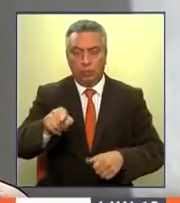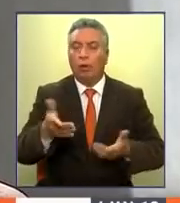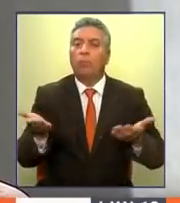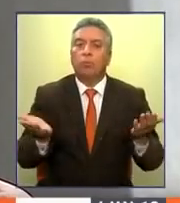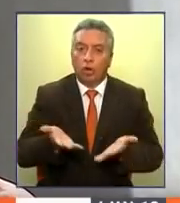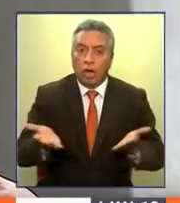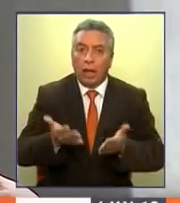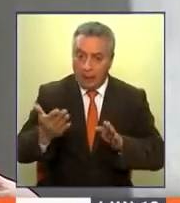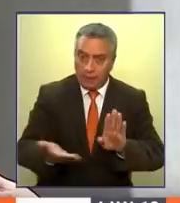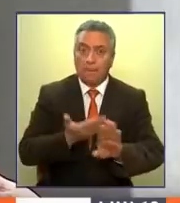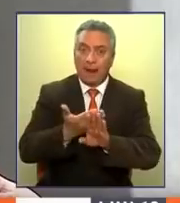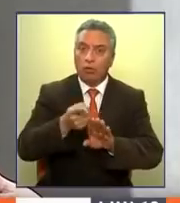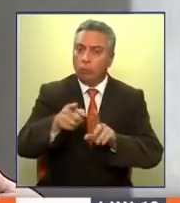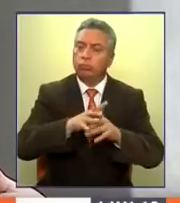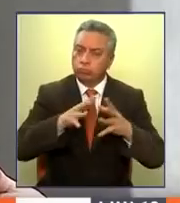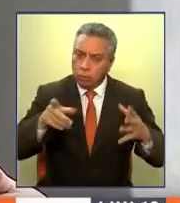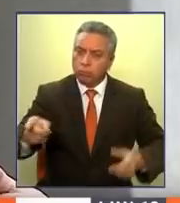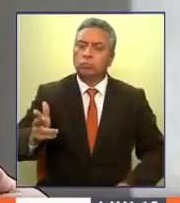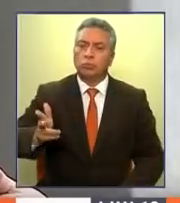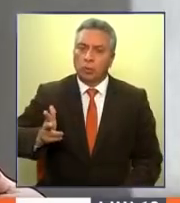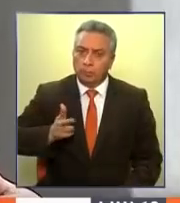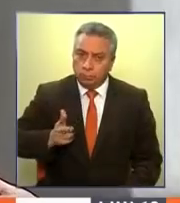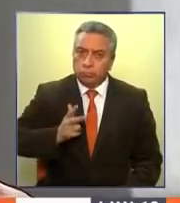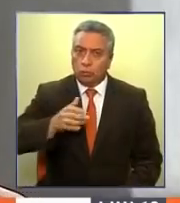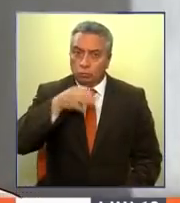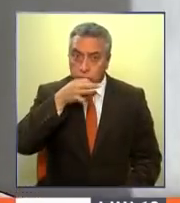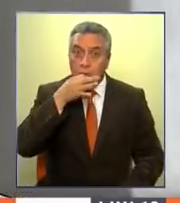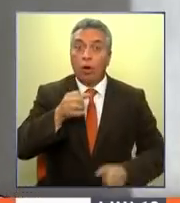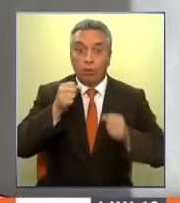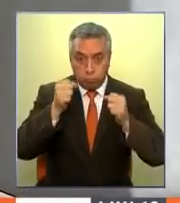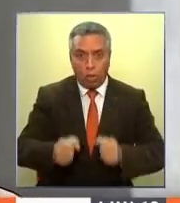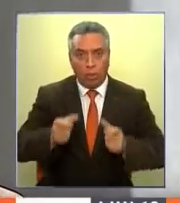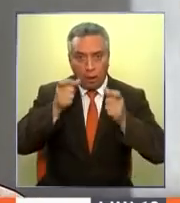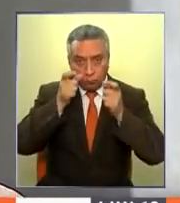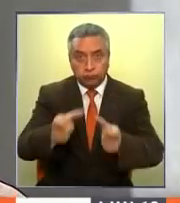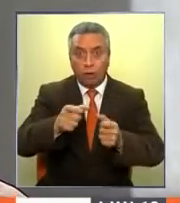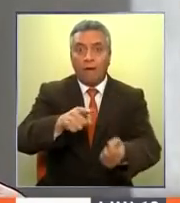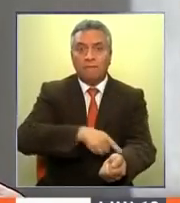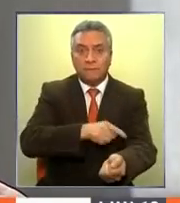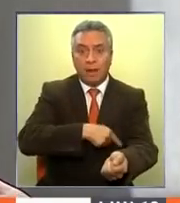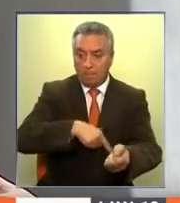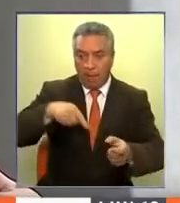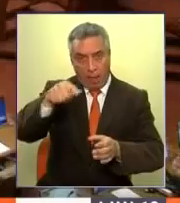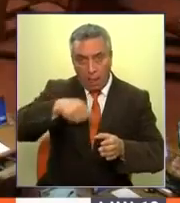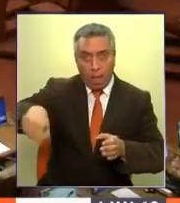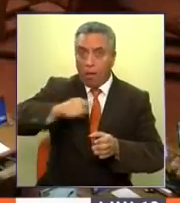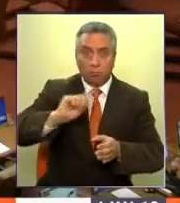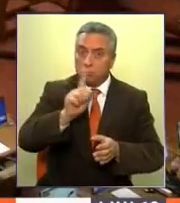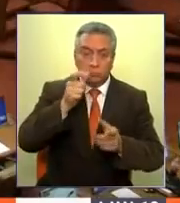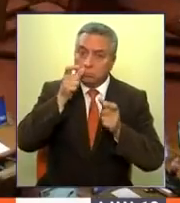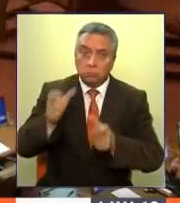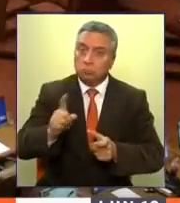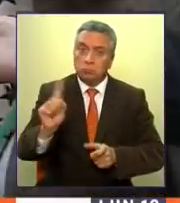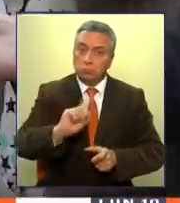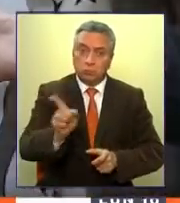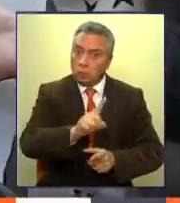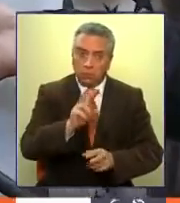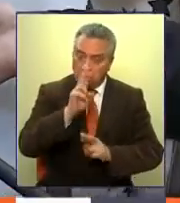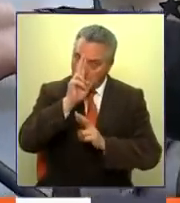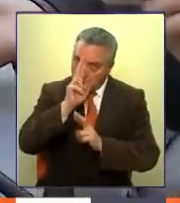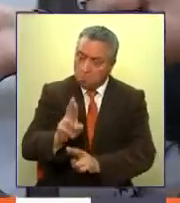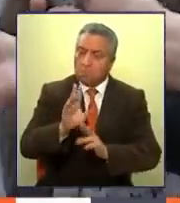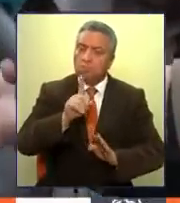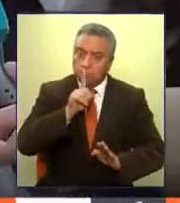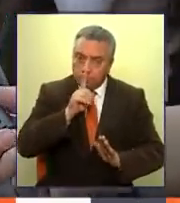fueron tan deferentes que, pudiendo haber fiscalizado a la familia que estaba en el vehículo, no lo hicieron. Ante este hecho, diputados de